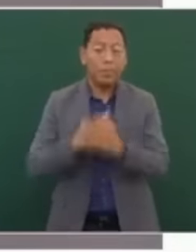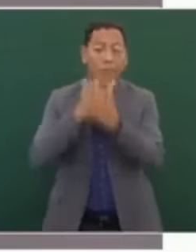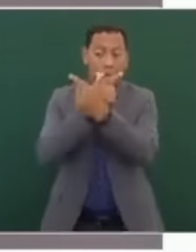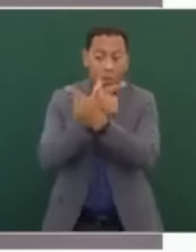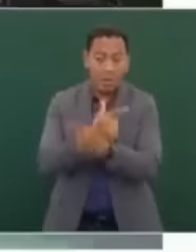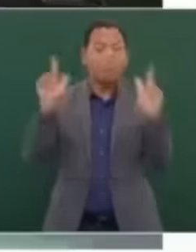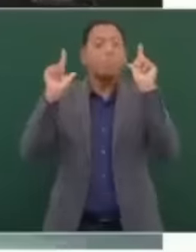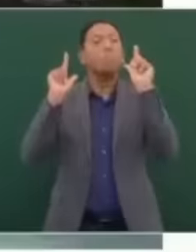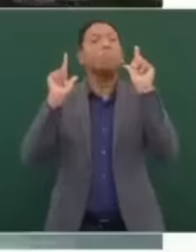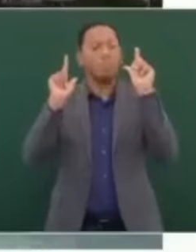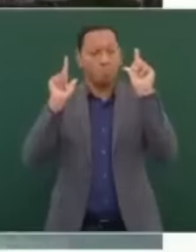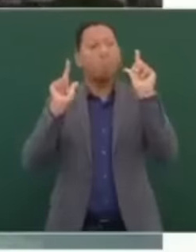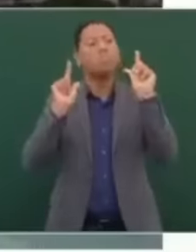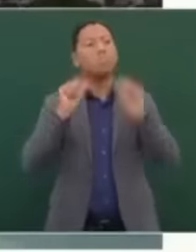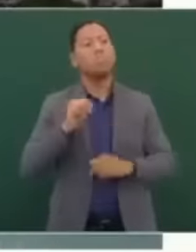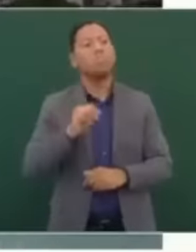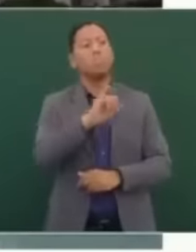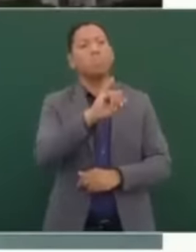libertad,